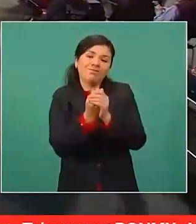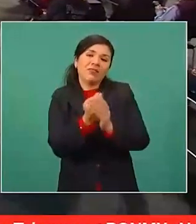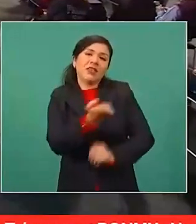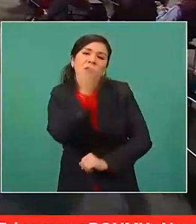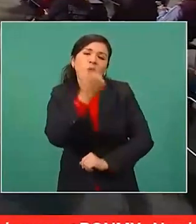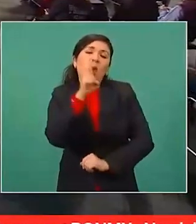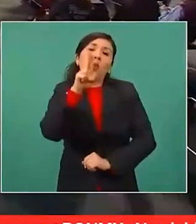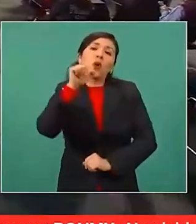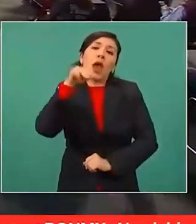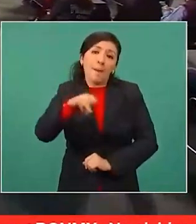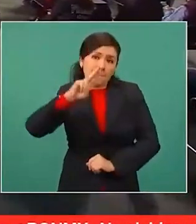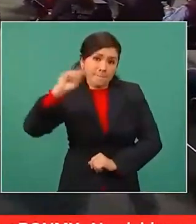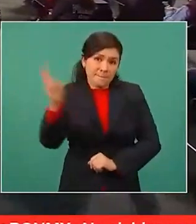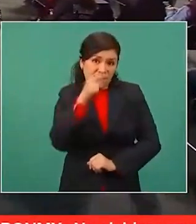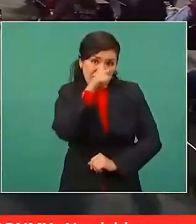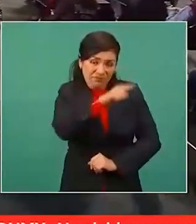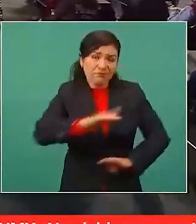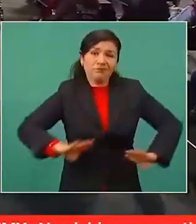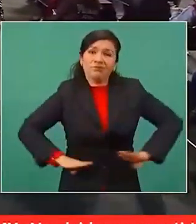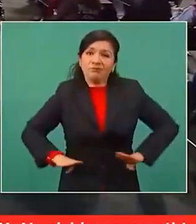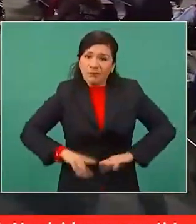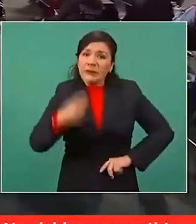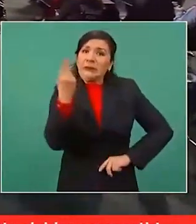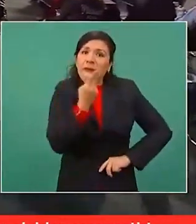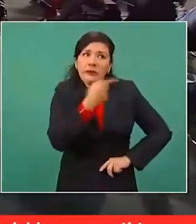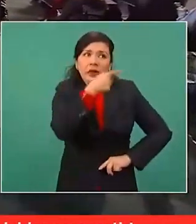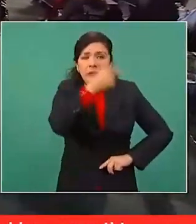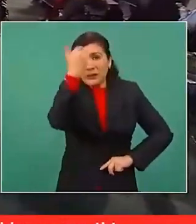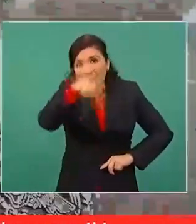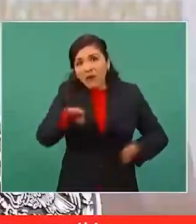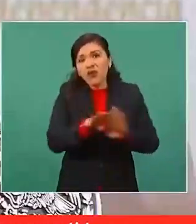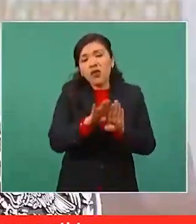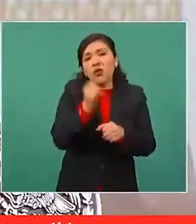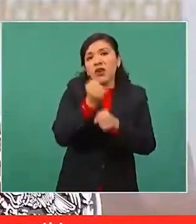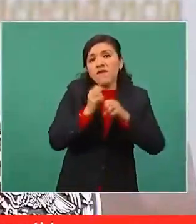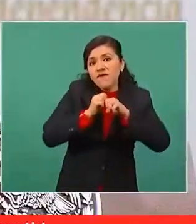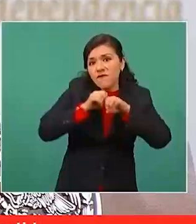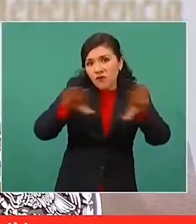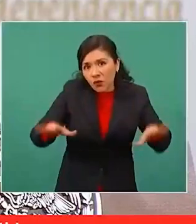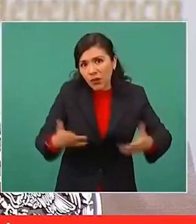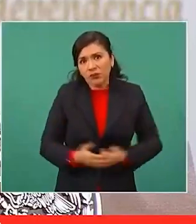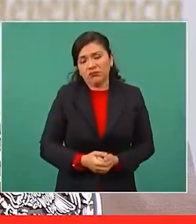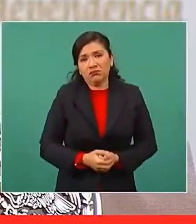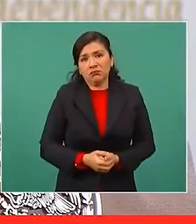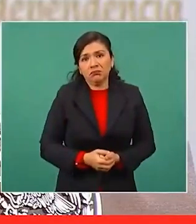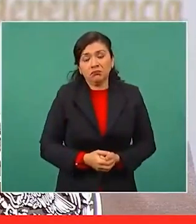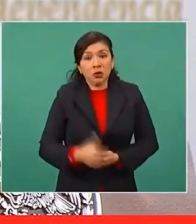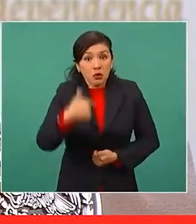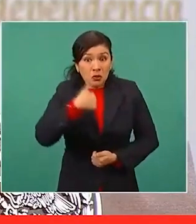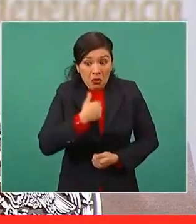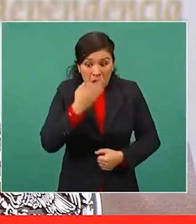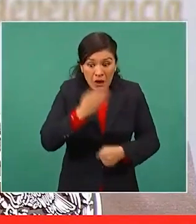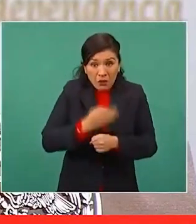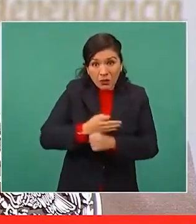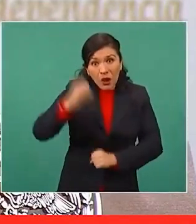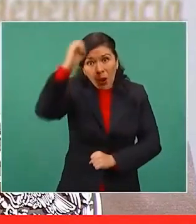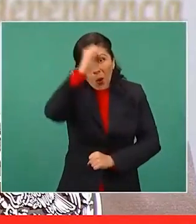A ellos les corresponde informar y no quiero opinar